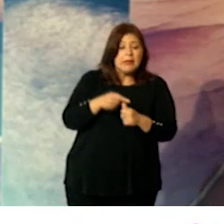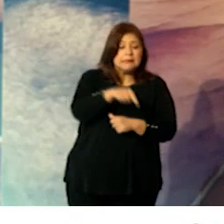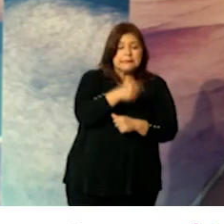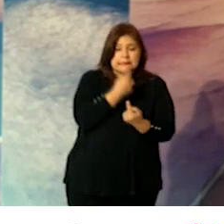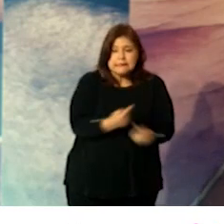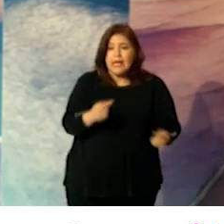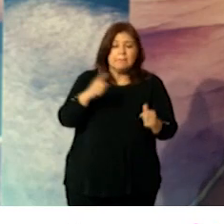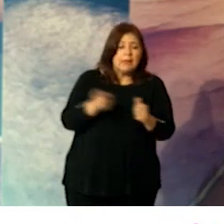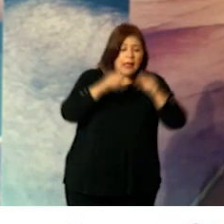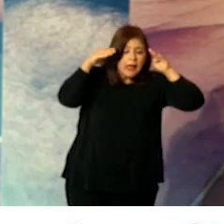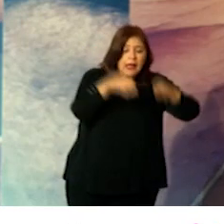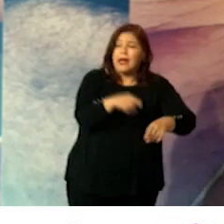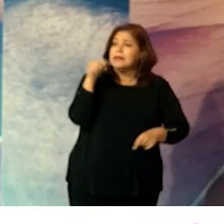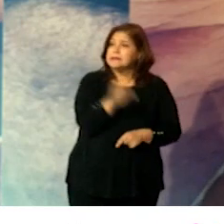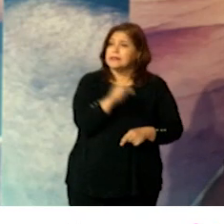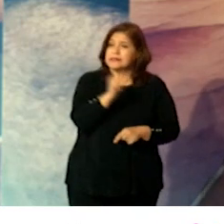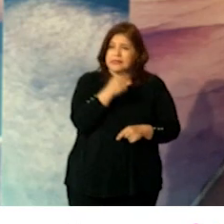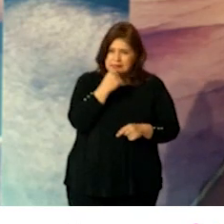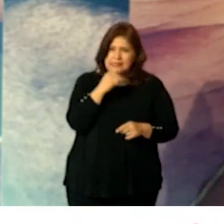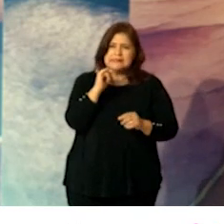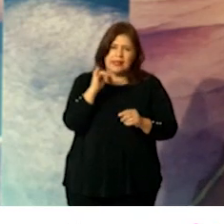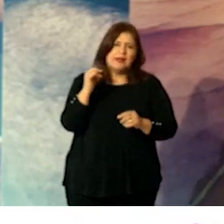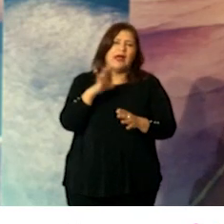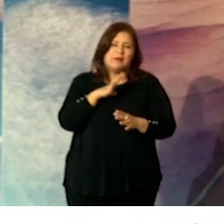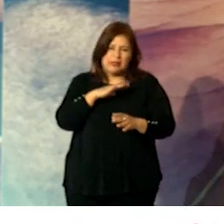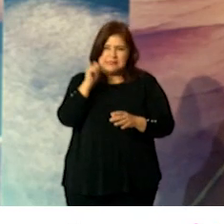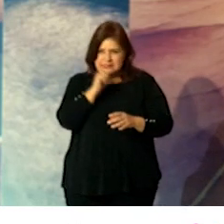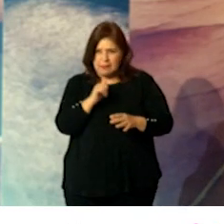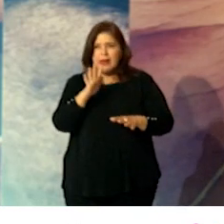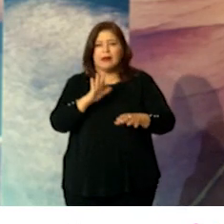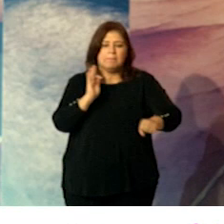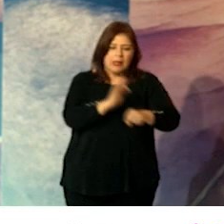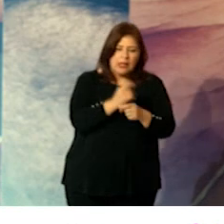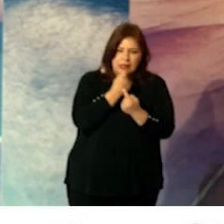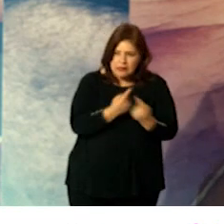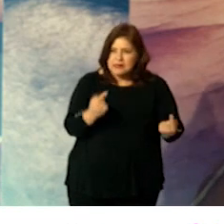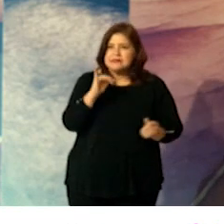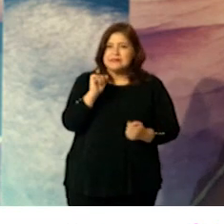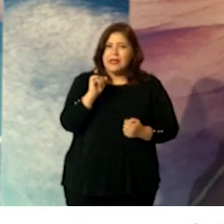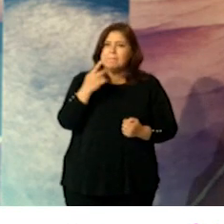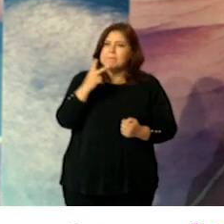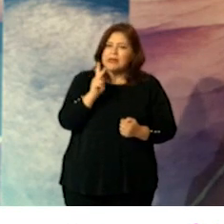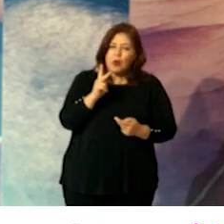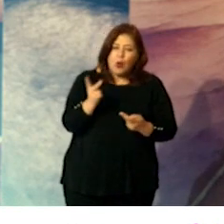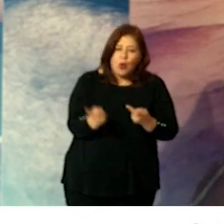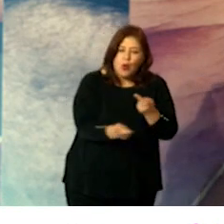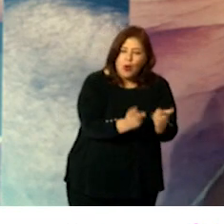En todas las campañas políticas que vemos siempre se habla de niñez y protección. Pero le han preguntado a los niños cómo se